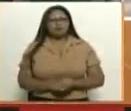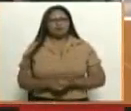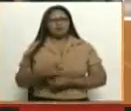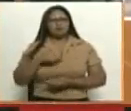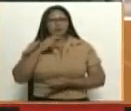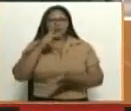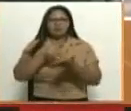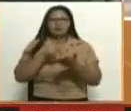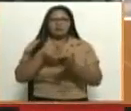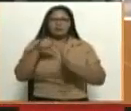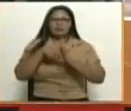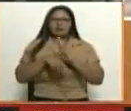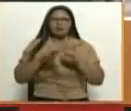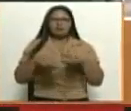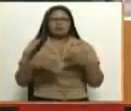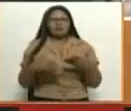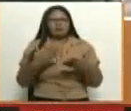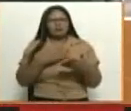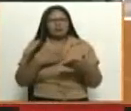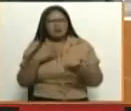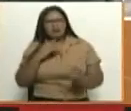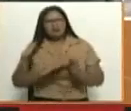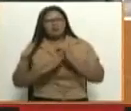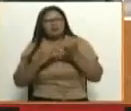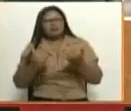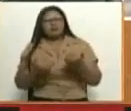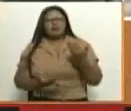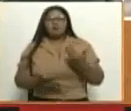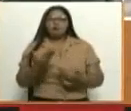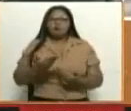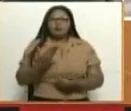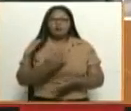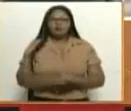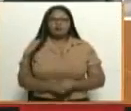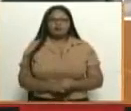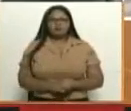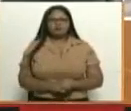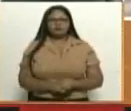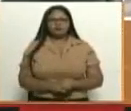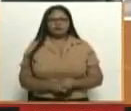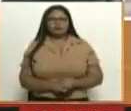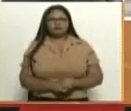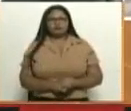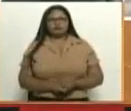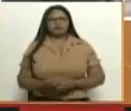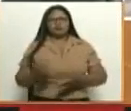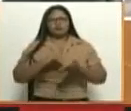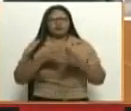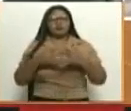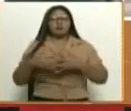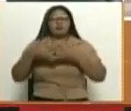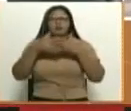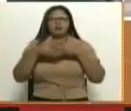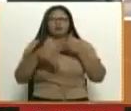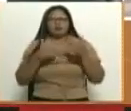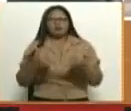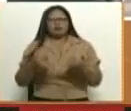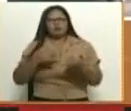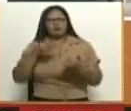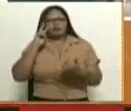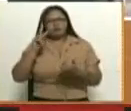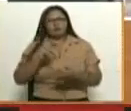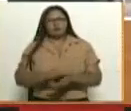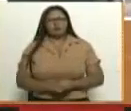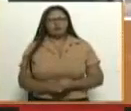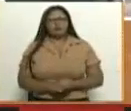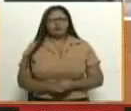que quieren y les es importante el regreso de ese Estados Unidos unipolar que ya no va a